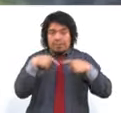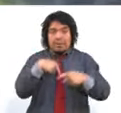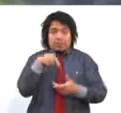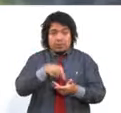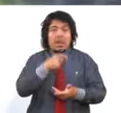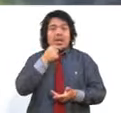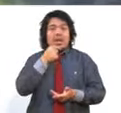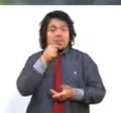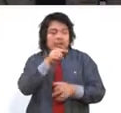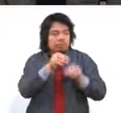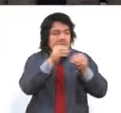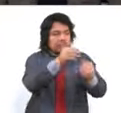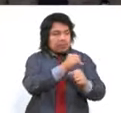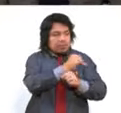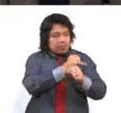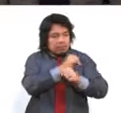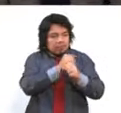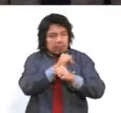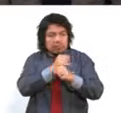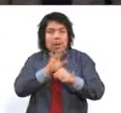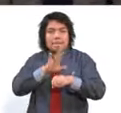campo.